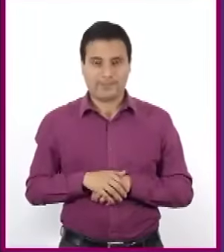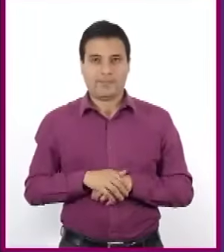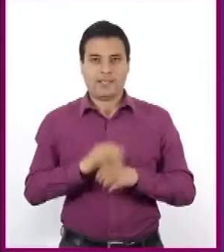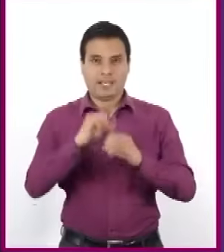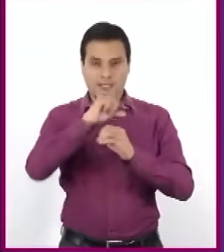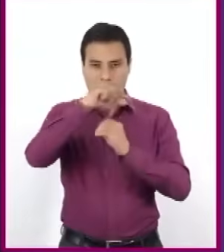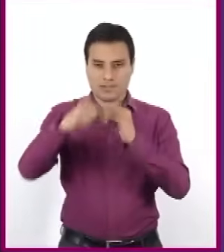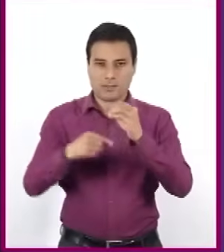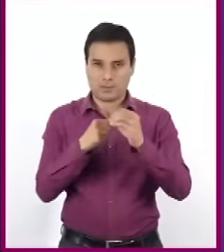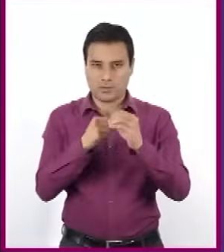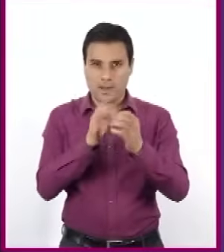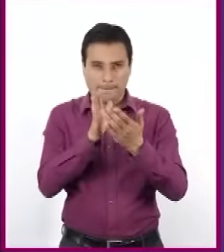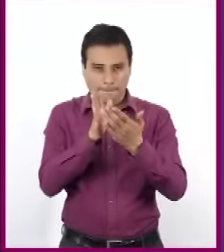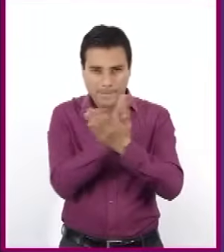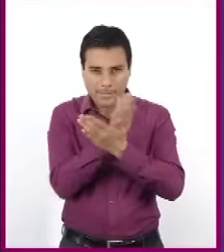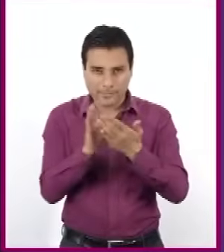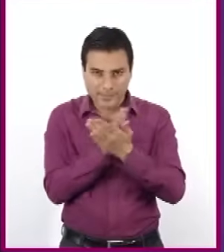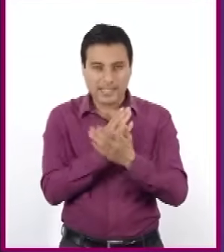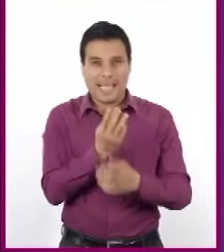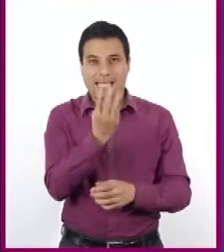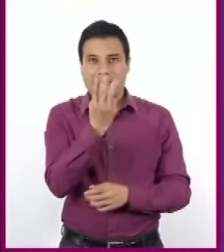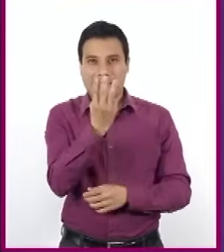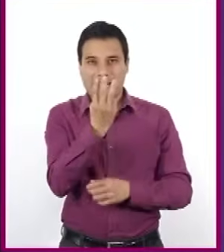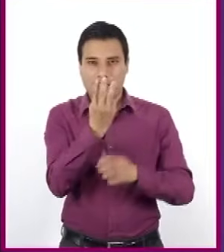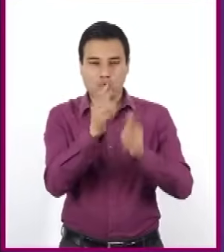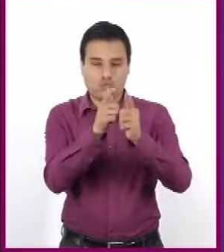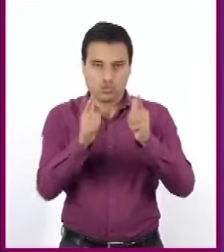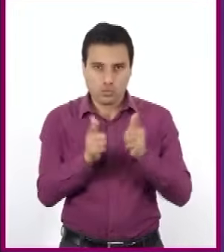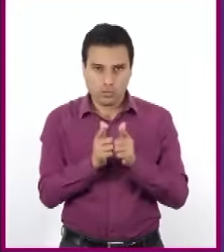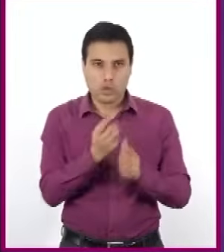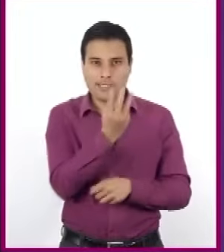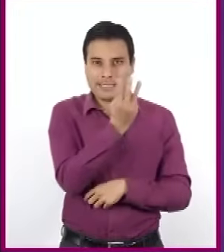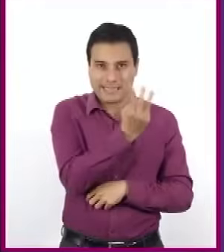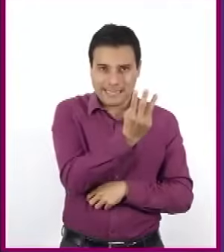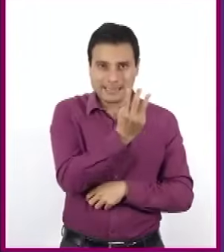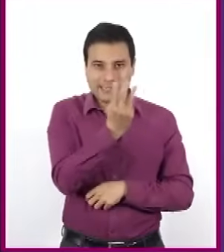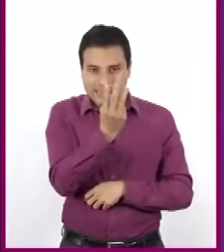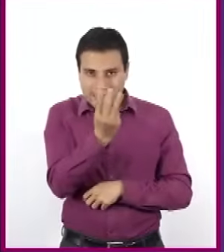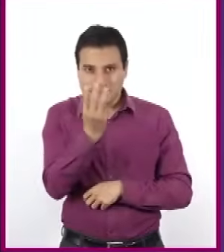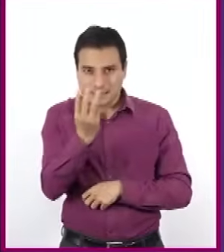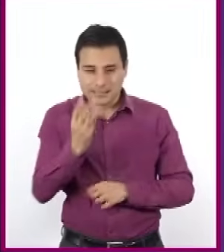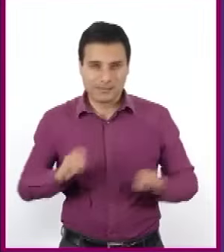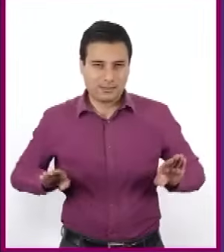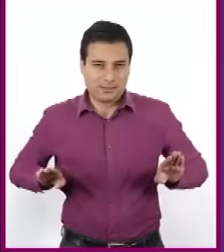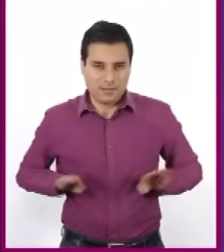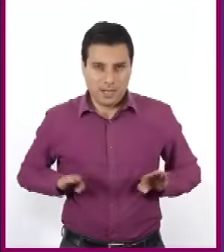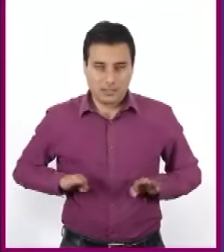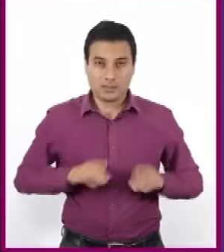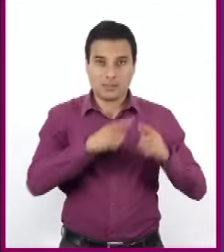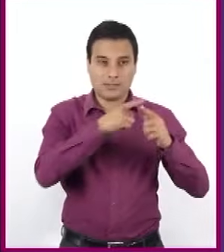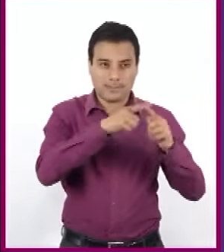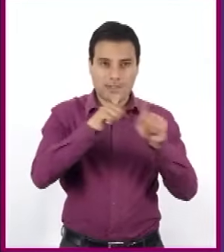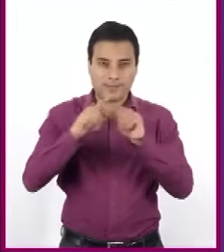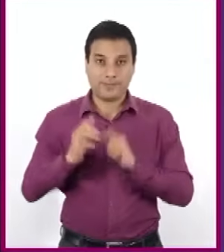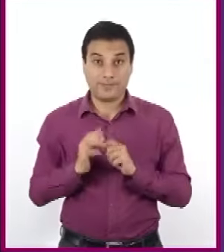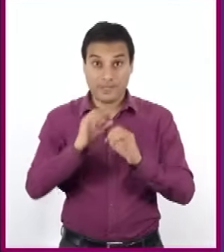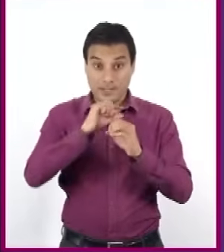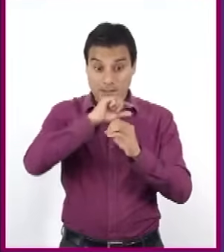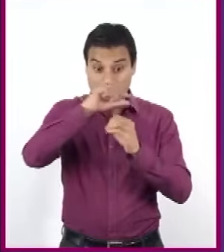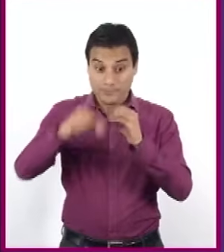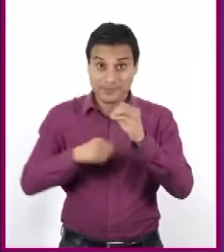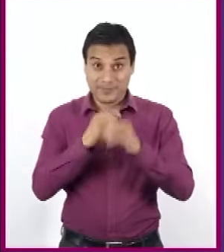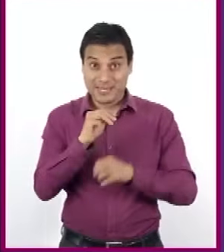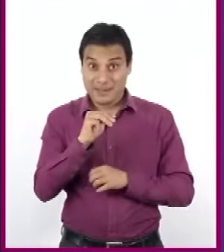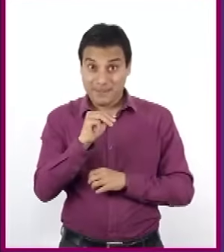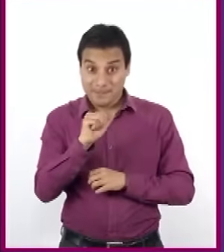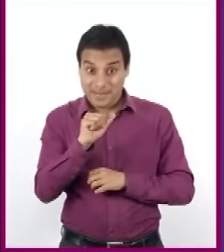triadas, es decir, de 3 en 3, de acuerdo con sus semejanzas químicas, aunque su masa atómica no fuera consecutiva.